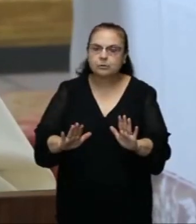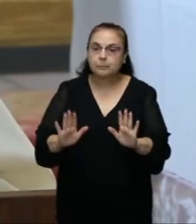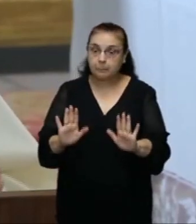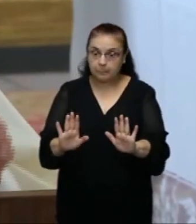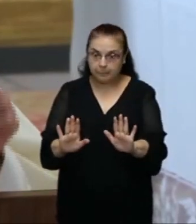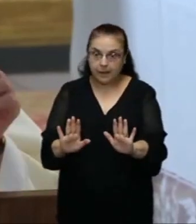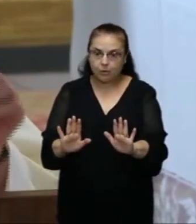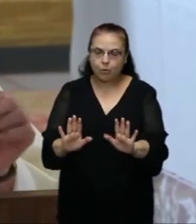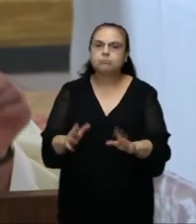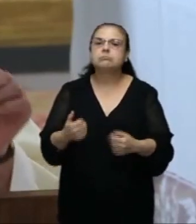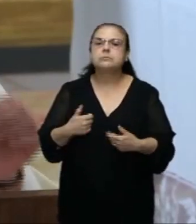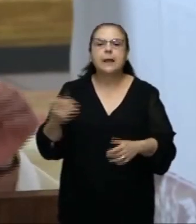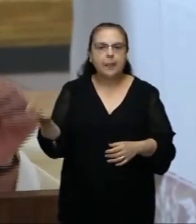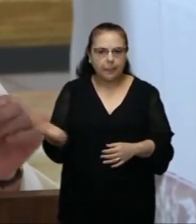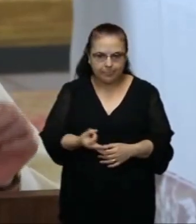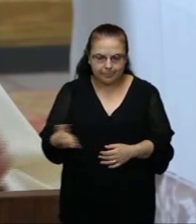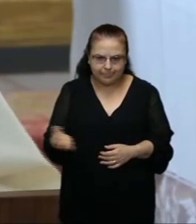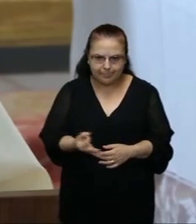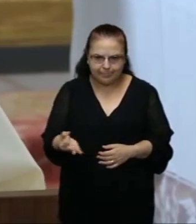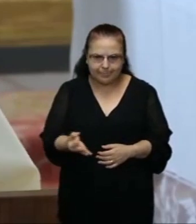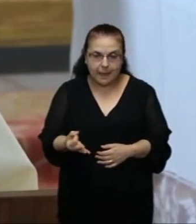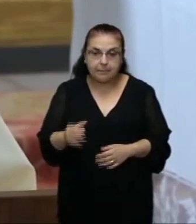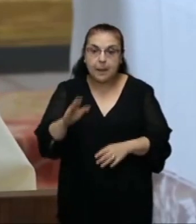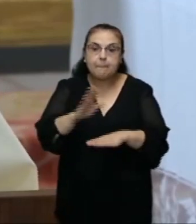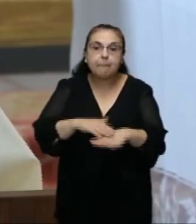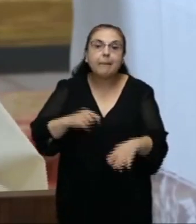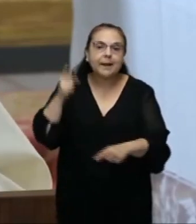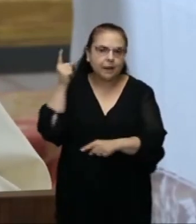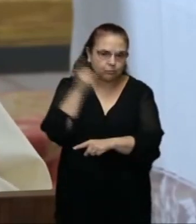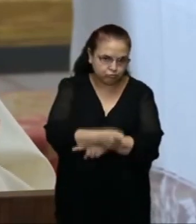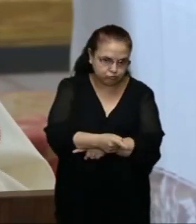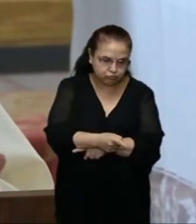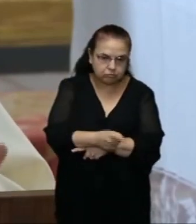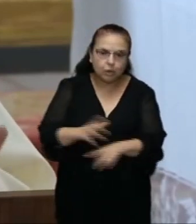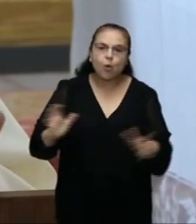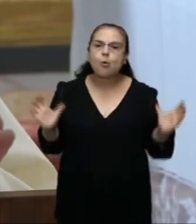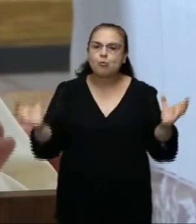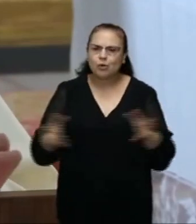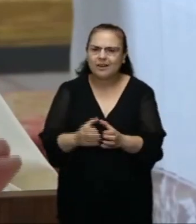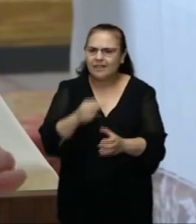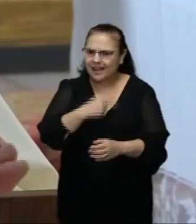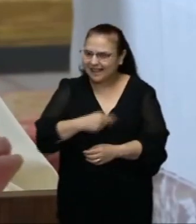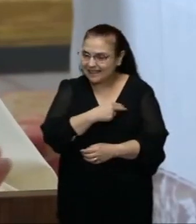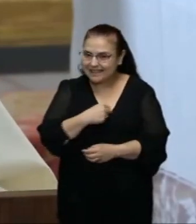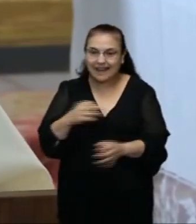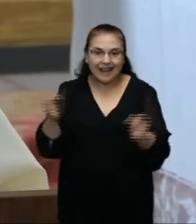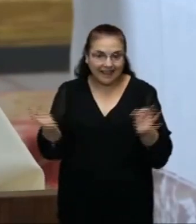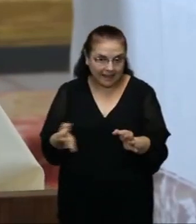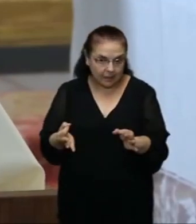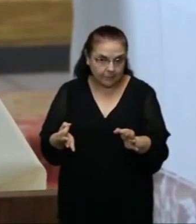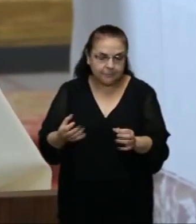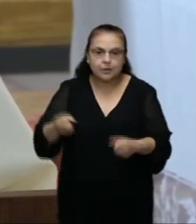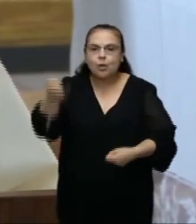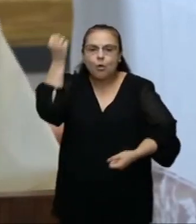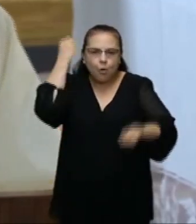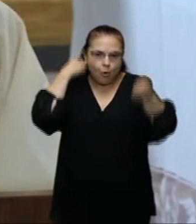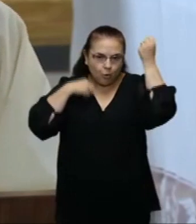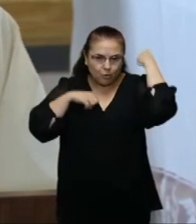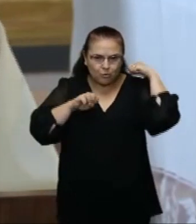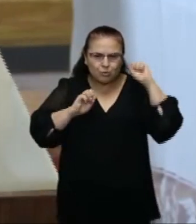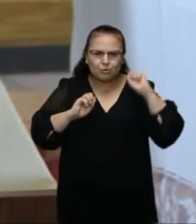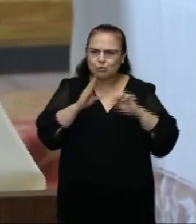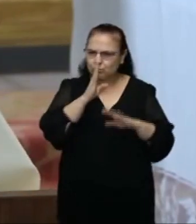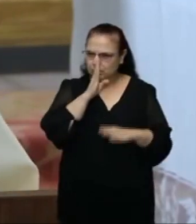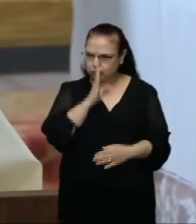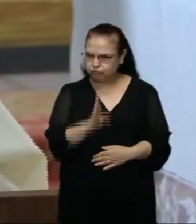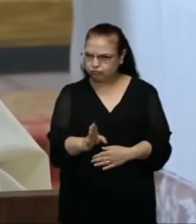tiene que ser para poder dirigir una comunidad cristiana, una persona irreprochable en su forma de ser y